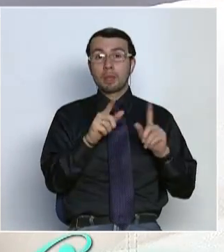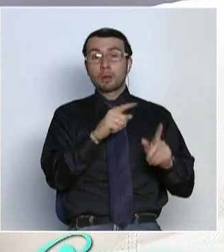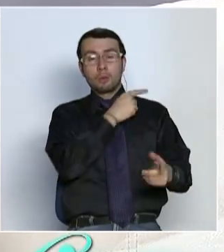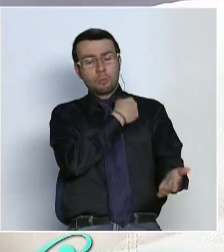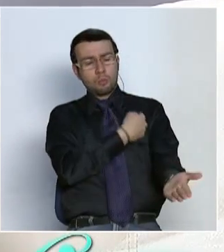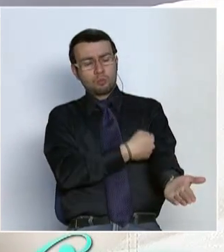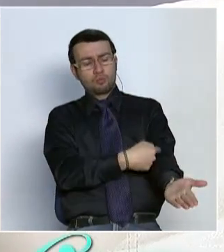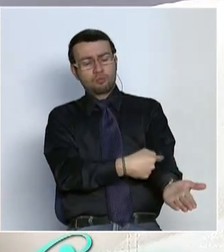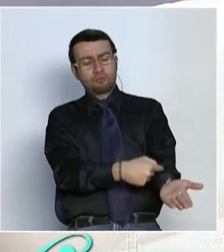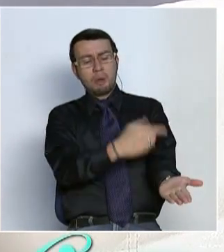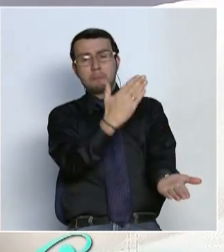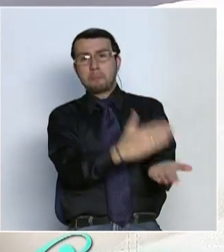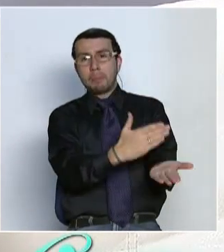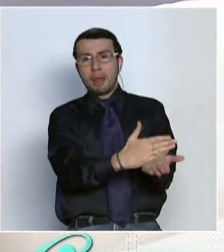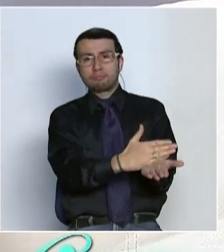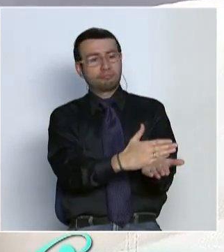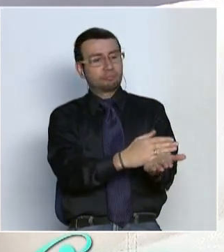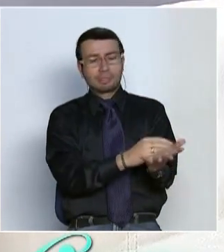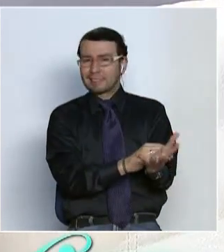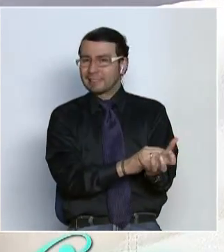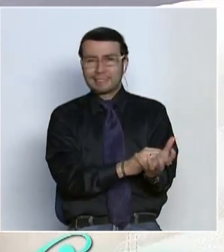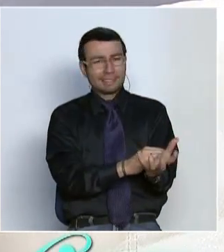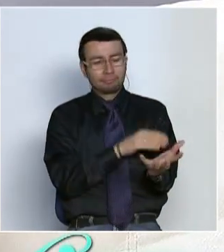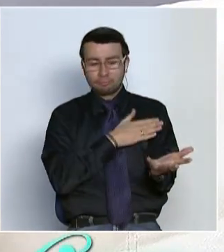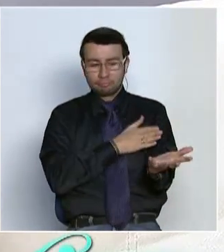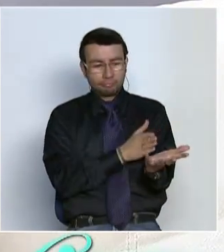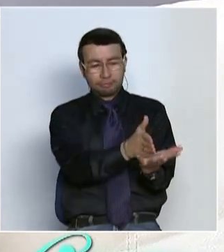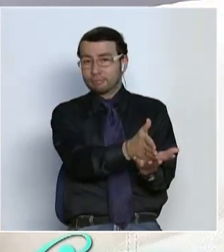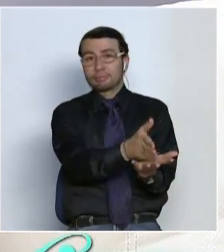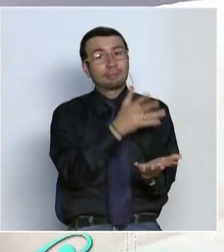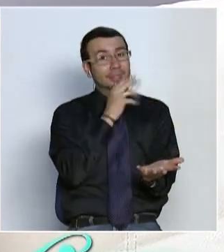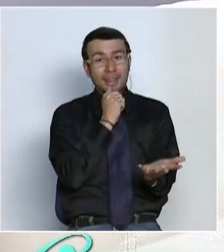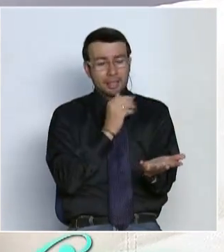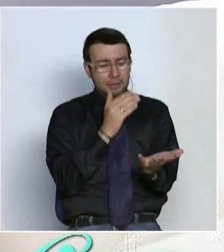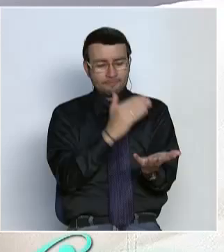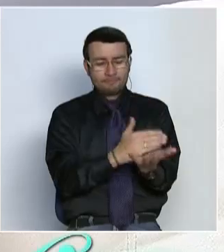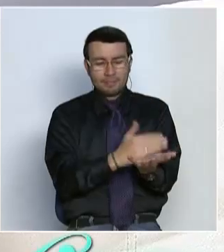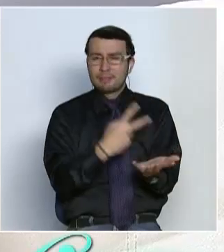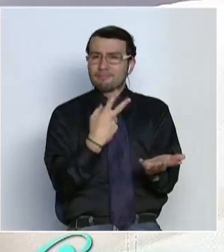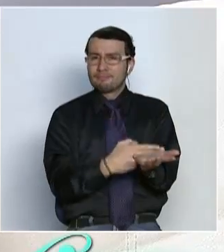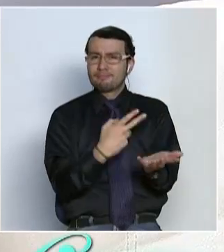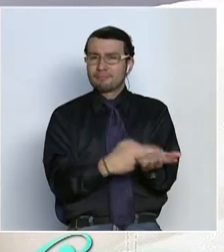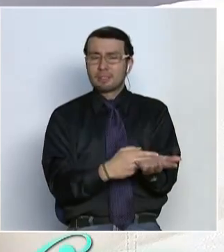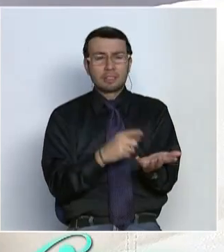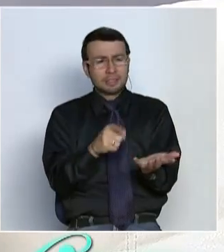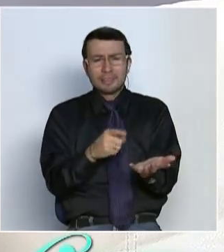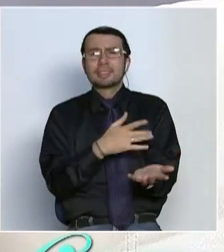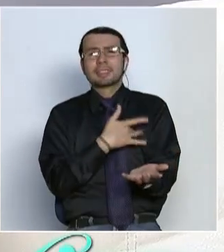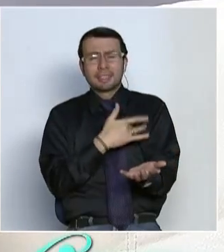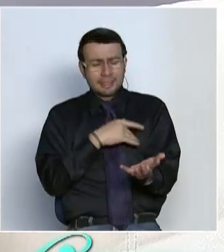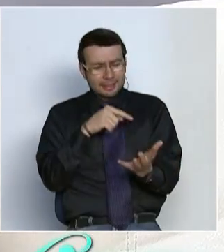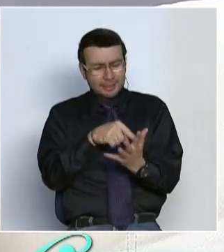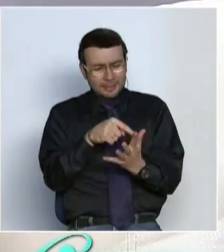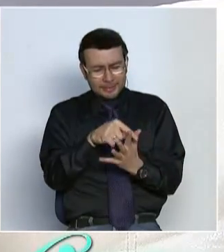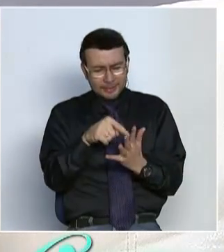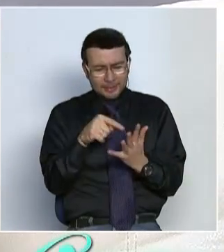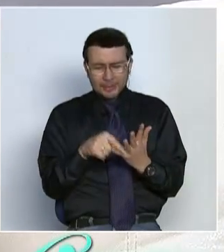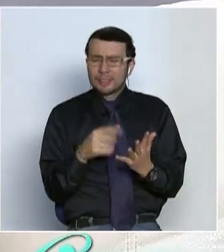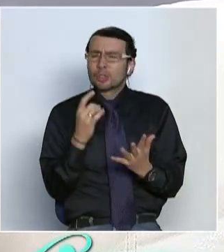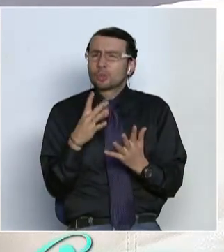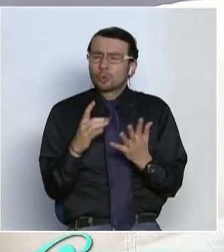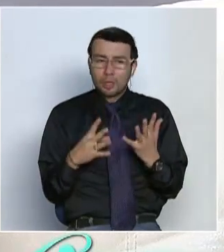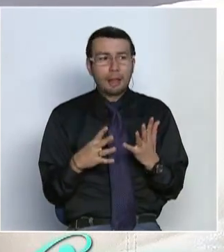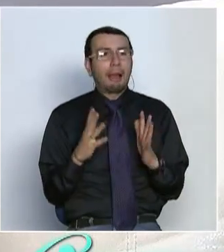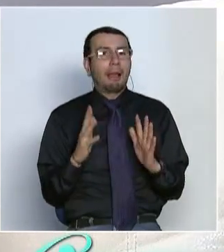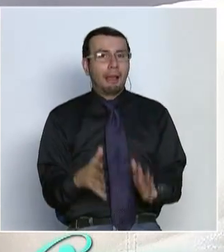apretado, pues no pasa. Entonces esta manito, el dolor es terrible, siente como alfileres, lechuza, le duele